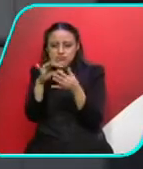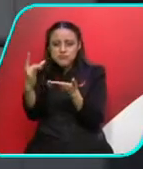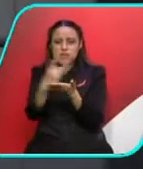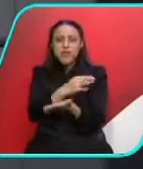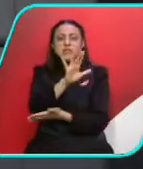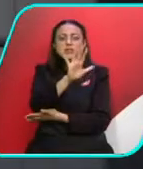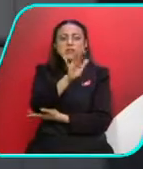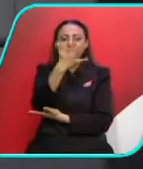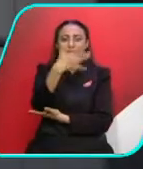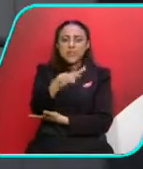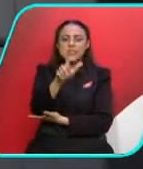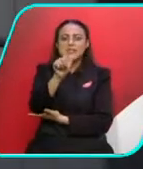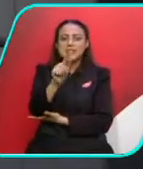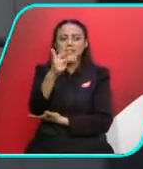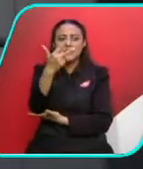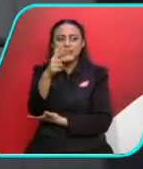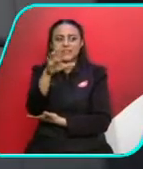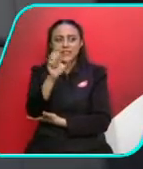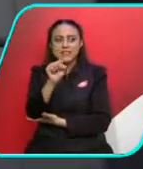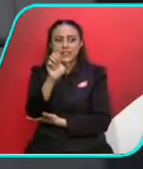mándemelo al